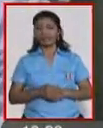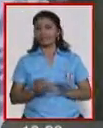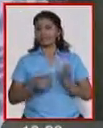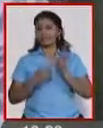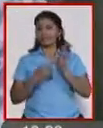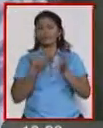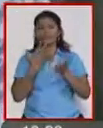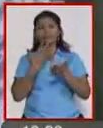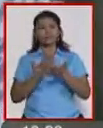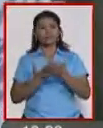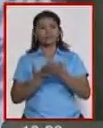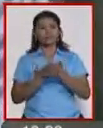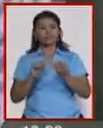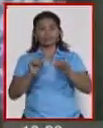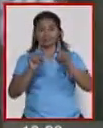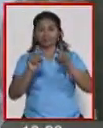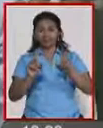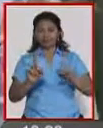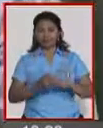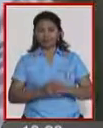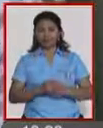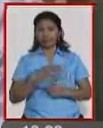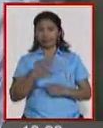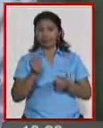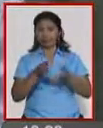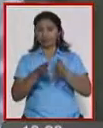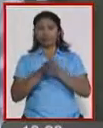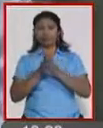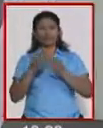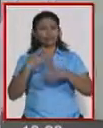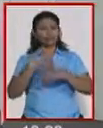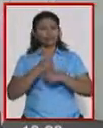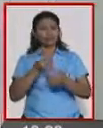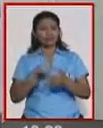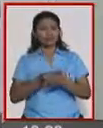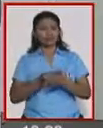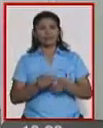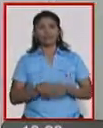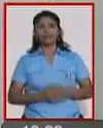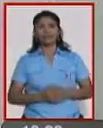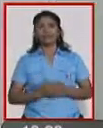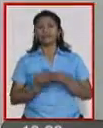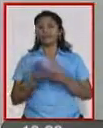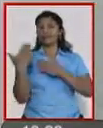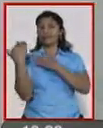presentar su propuesta de pregunta y solicitar la elaboración del presupuesto. En Santa